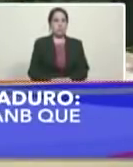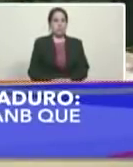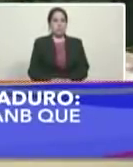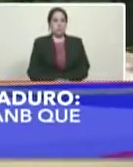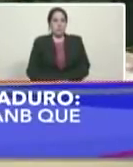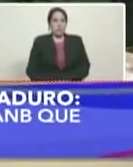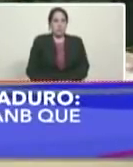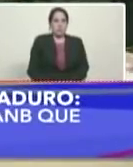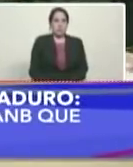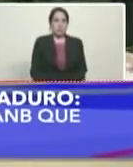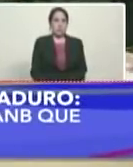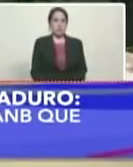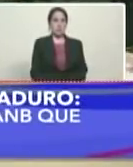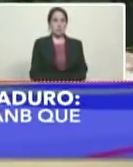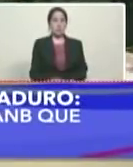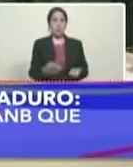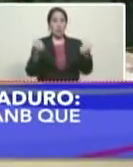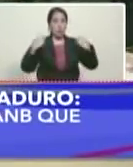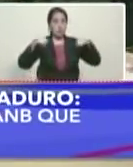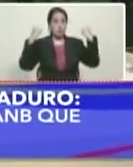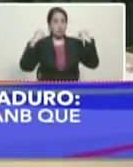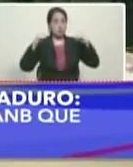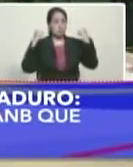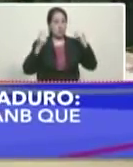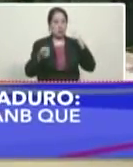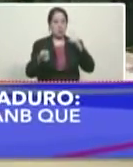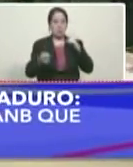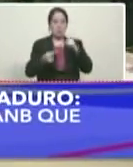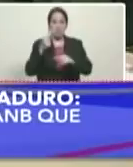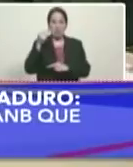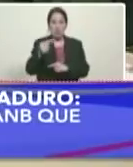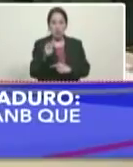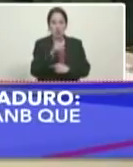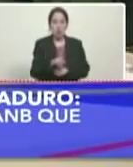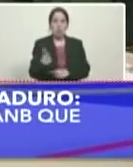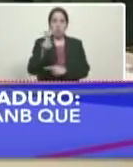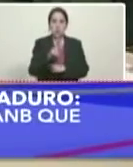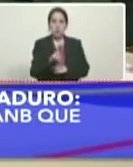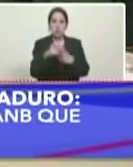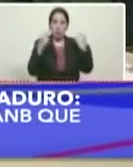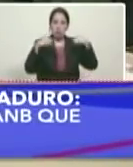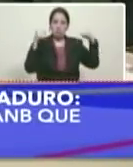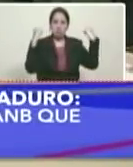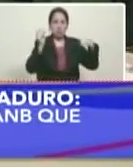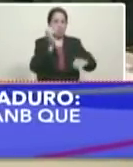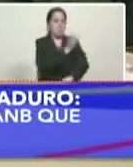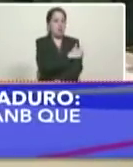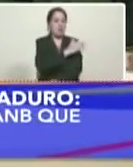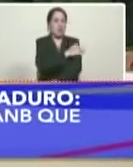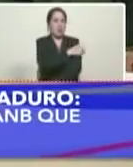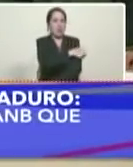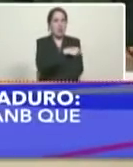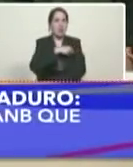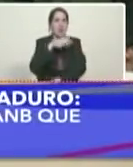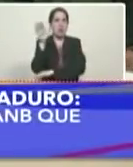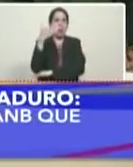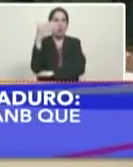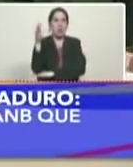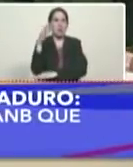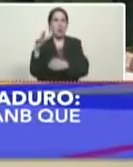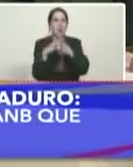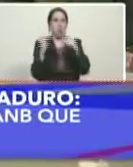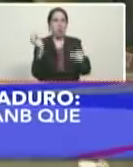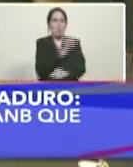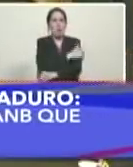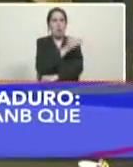no está de más que todo ejercicio a la karina rote mañana utilicemos el brazalete tricolor todo el mundo va con su